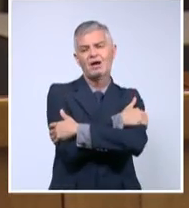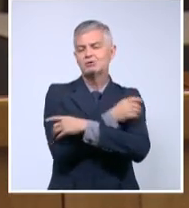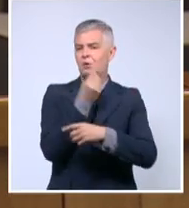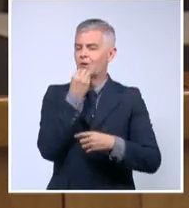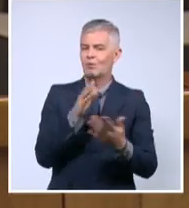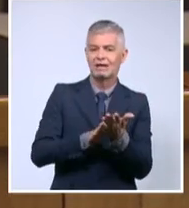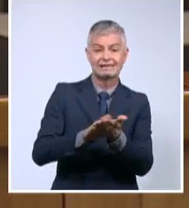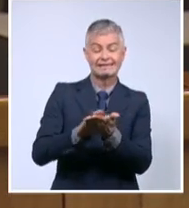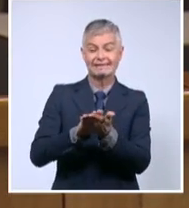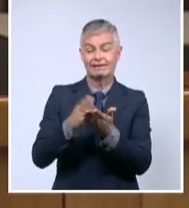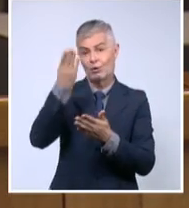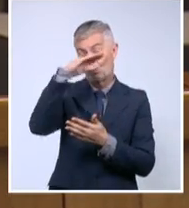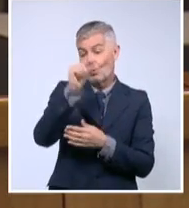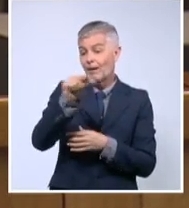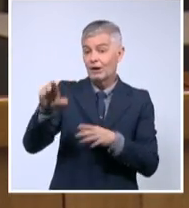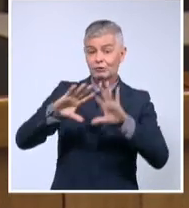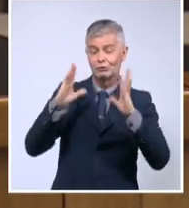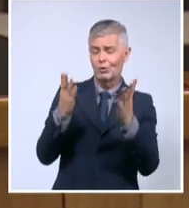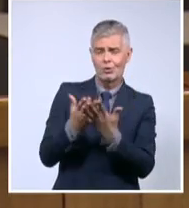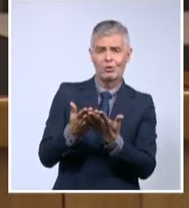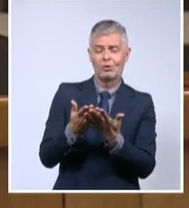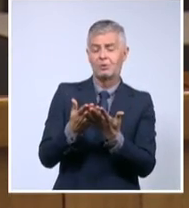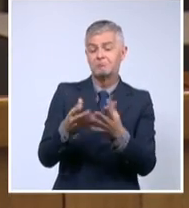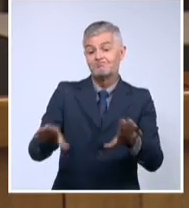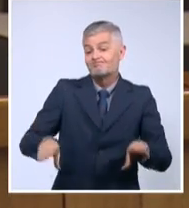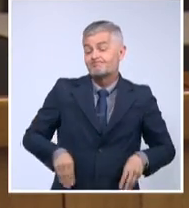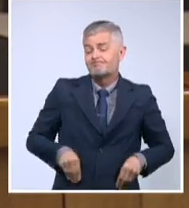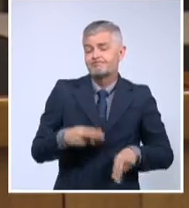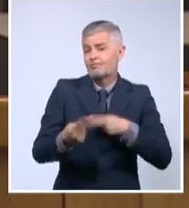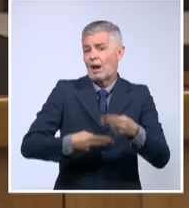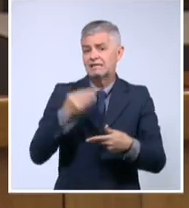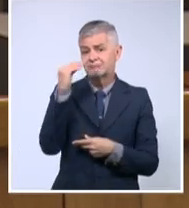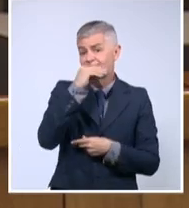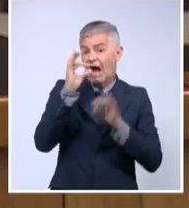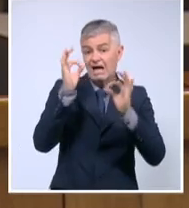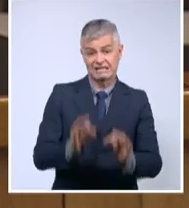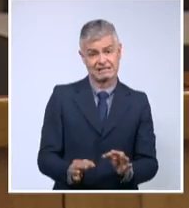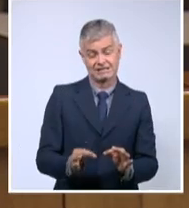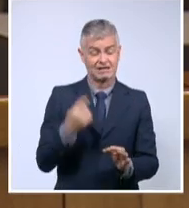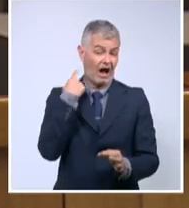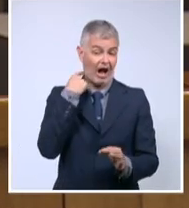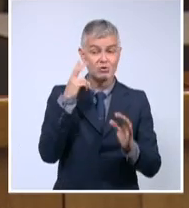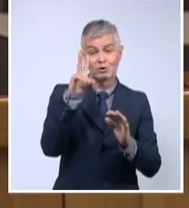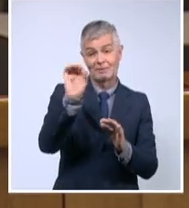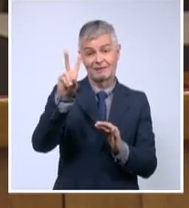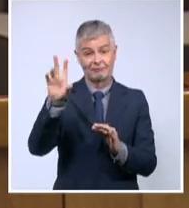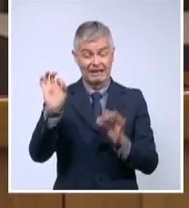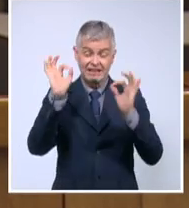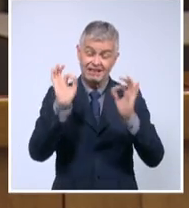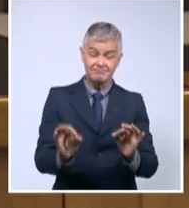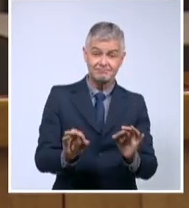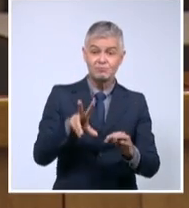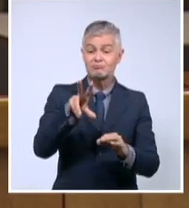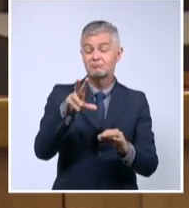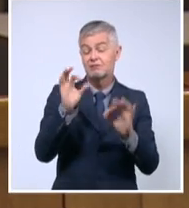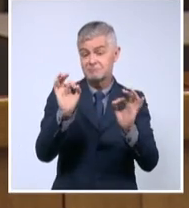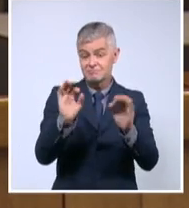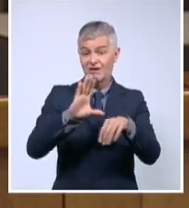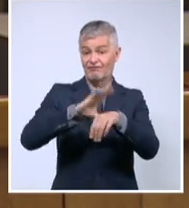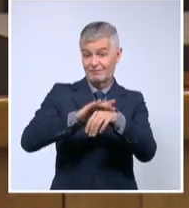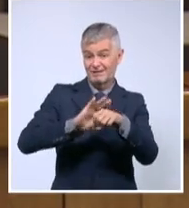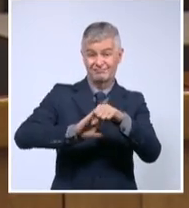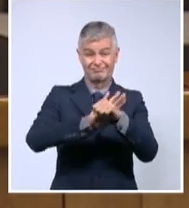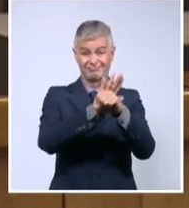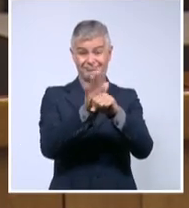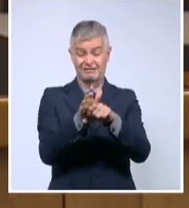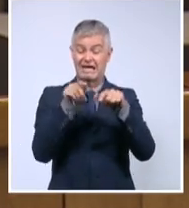cubanos aceptamos los más duros retos en el 2020. El nuevo coronavirus es un gigantesco desafío